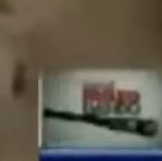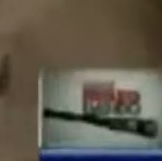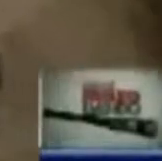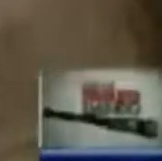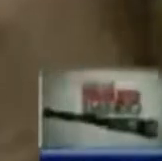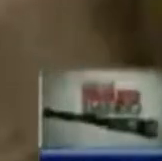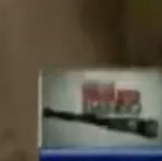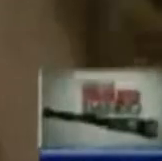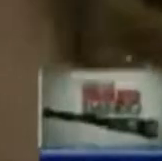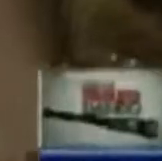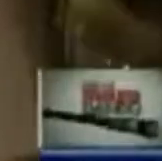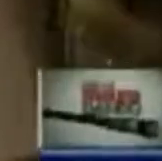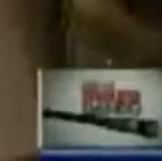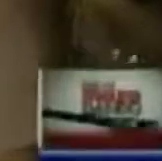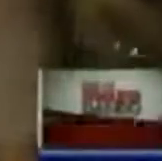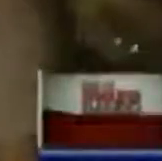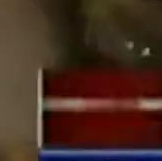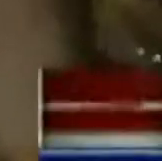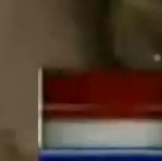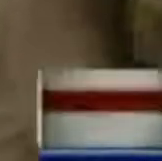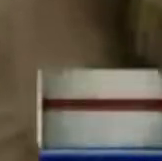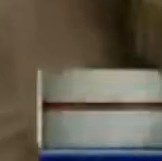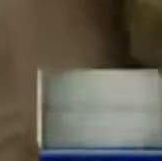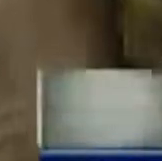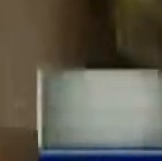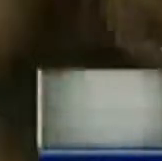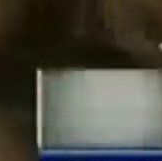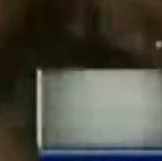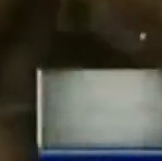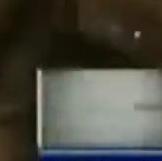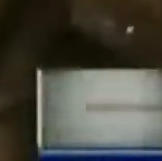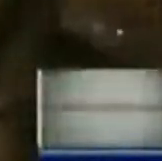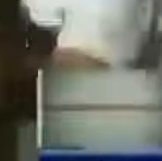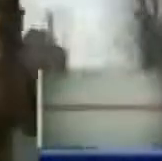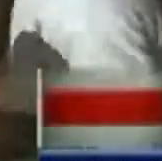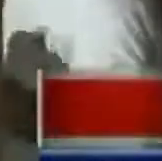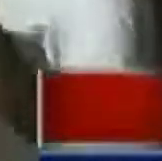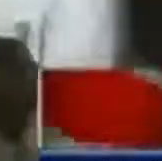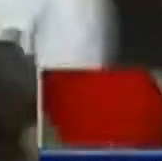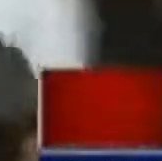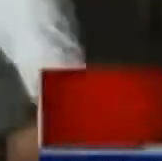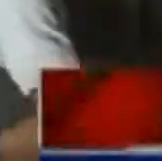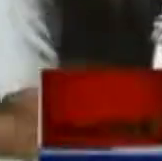en la esquina de San Luis te espero de noche y día